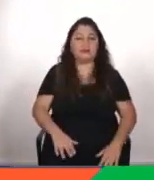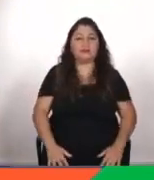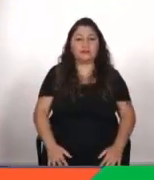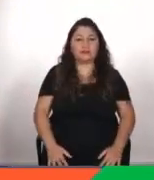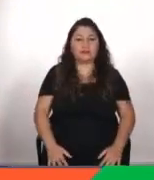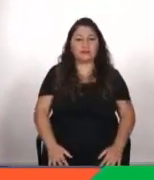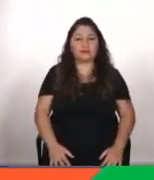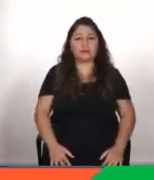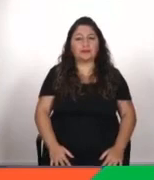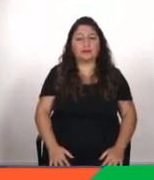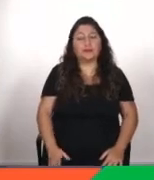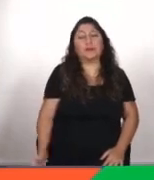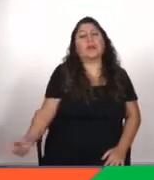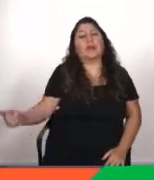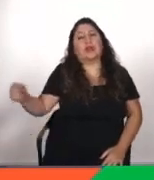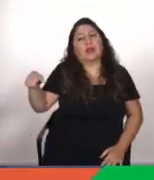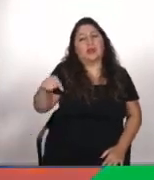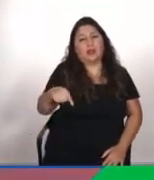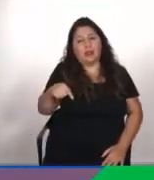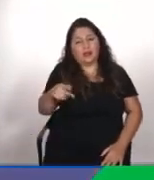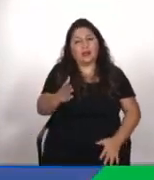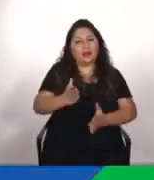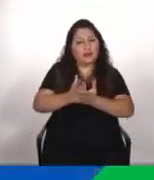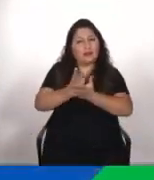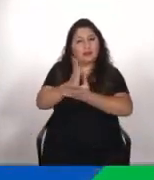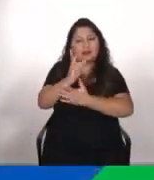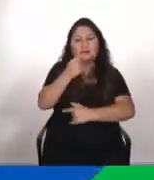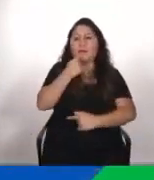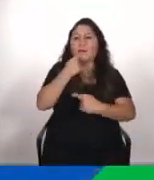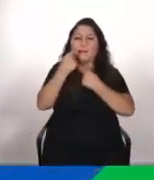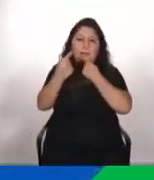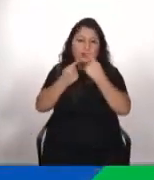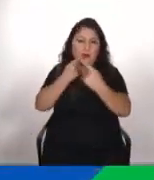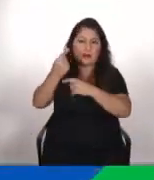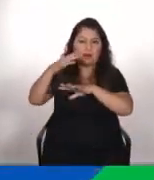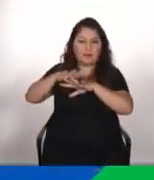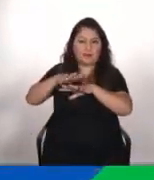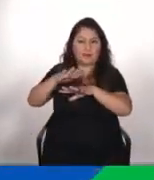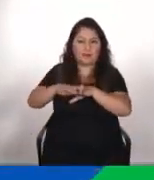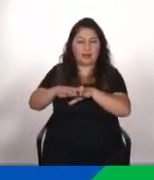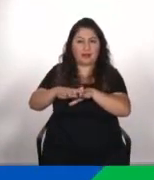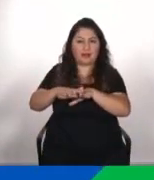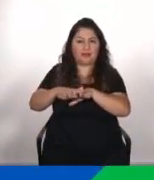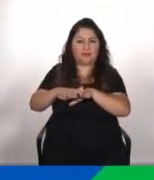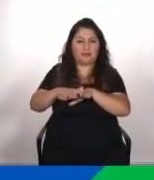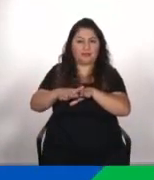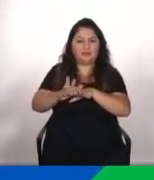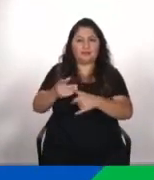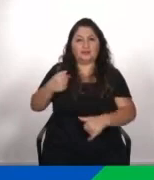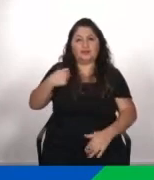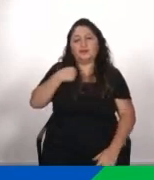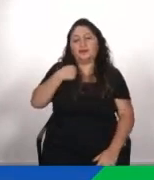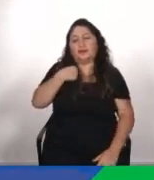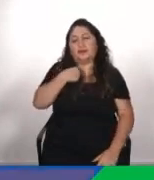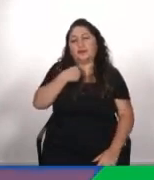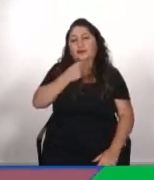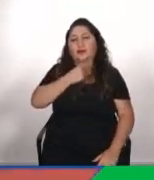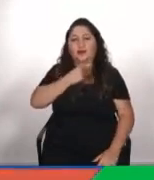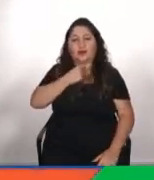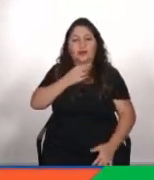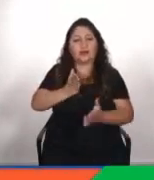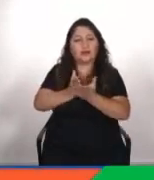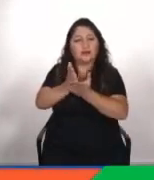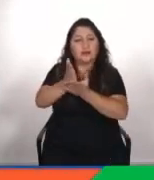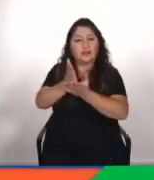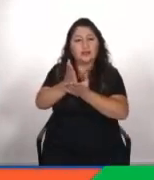Oye, vamos de lleno a las preguntas sobre matemáticas. Adentro. Me gustaría empezar